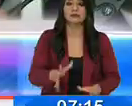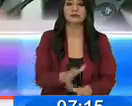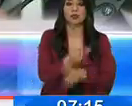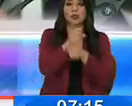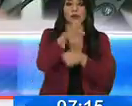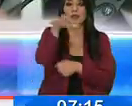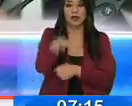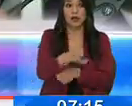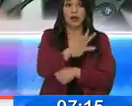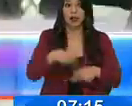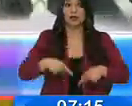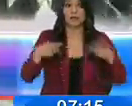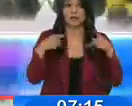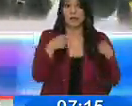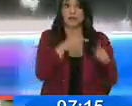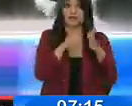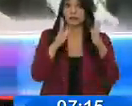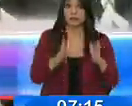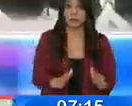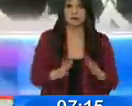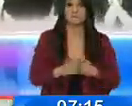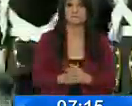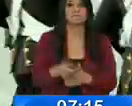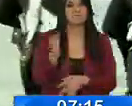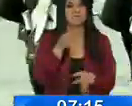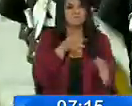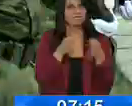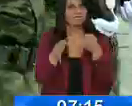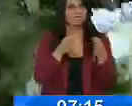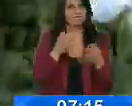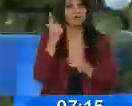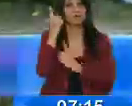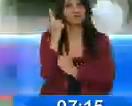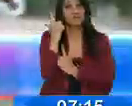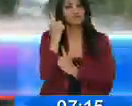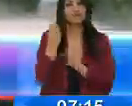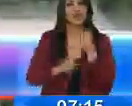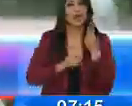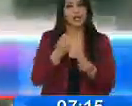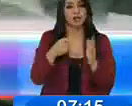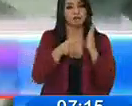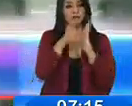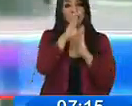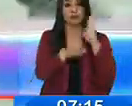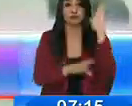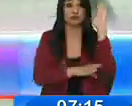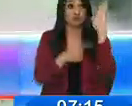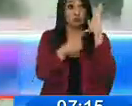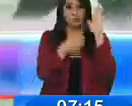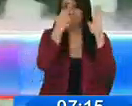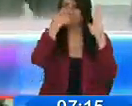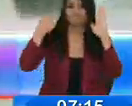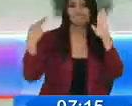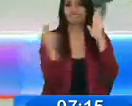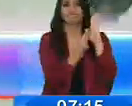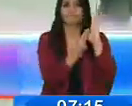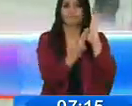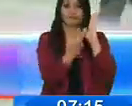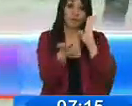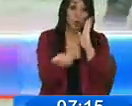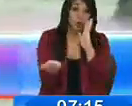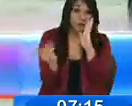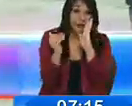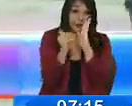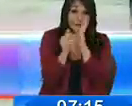la vida de sus ciudadanos. El alto oficial expresó que las Fuerzas Armadas están para cumplir el mandato constitucional y que no permitirán que se